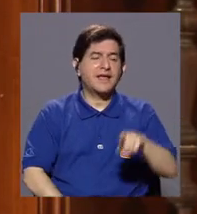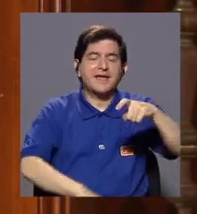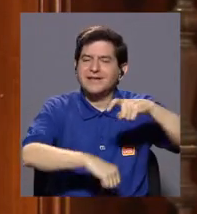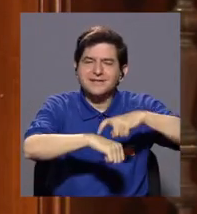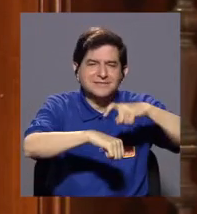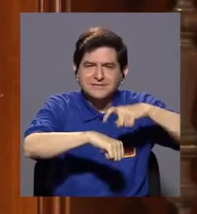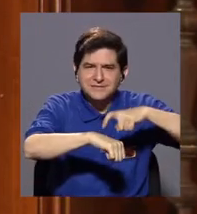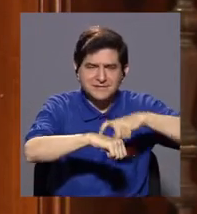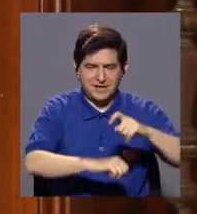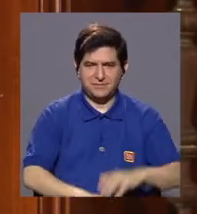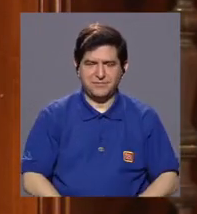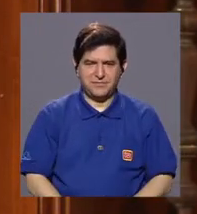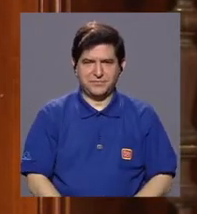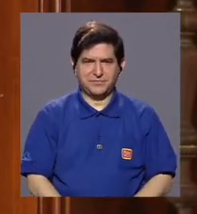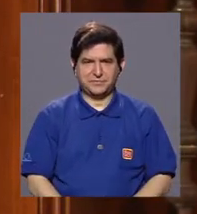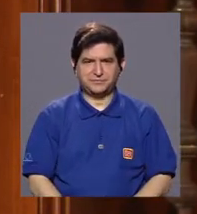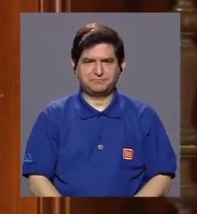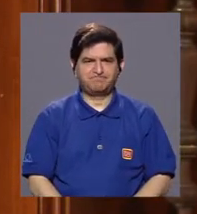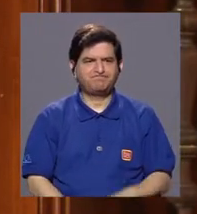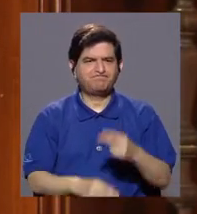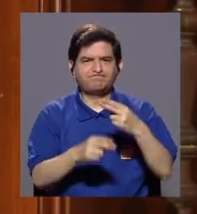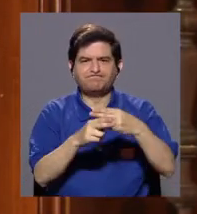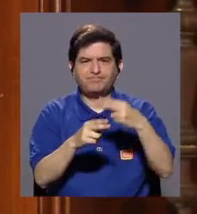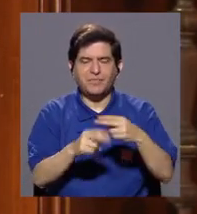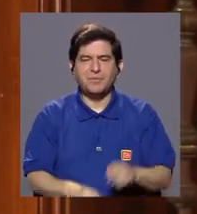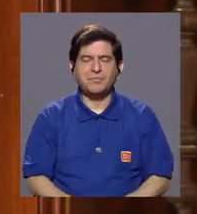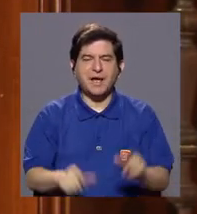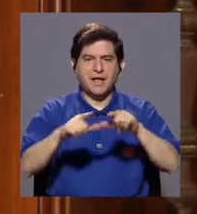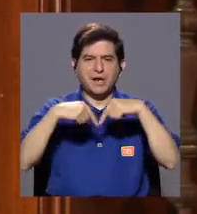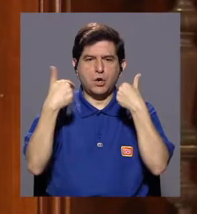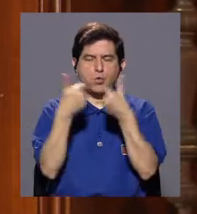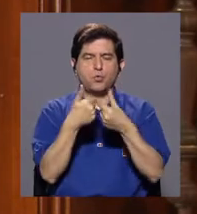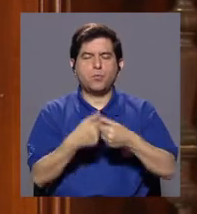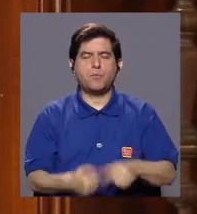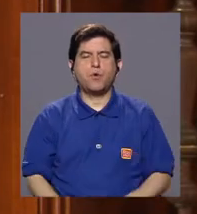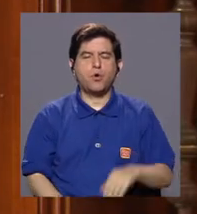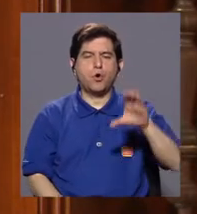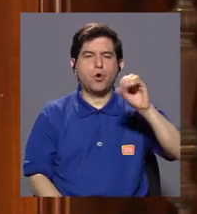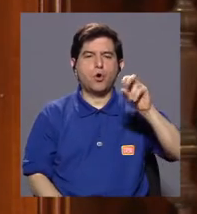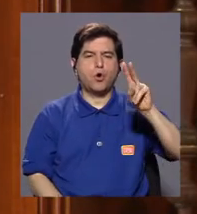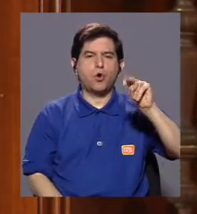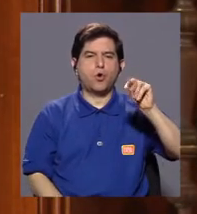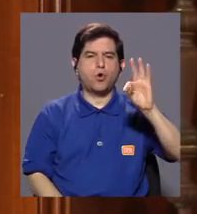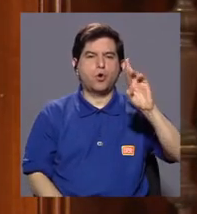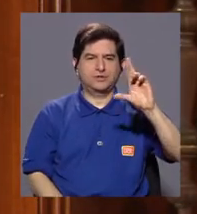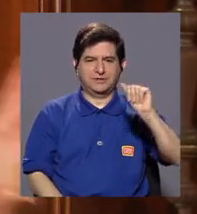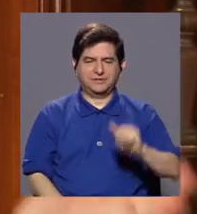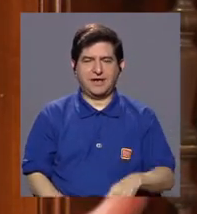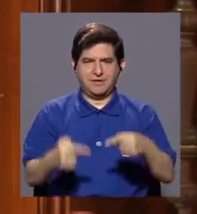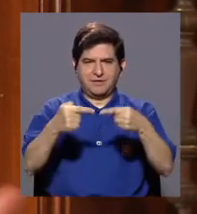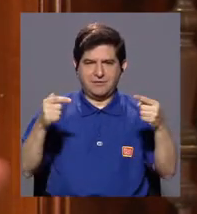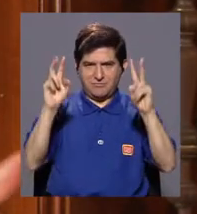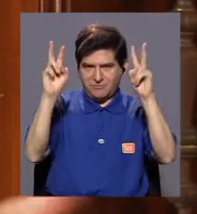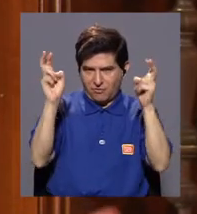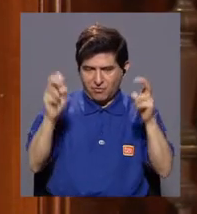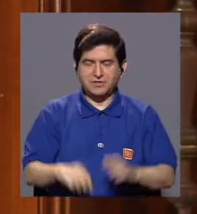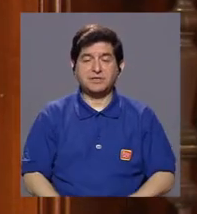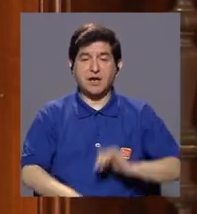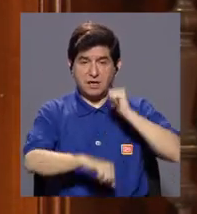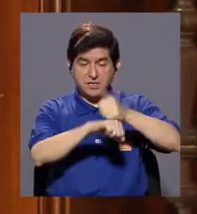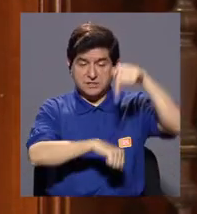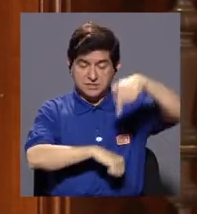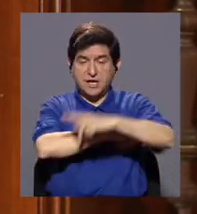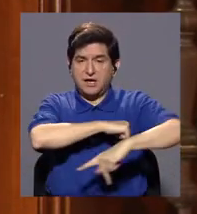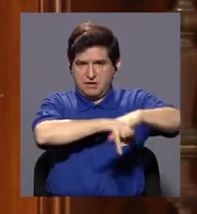En esa época, lo que se ha llamado la contra estaba ubicada también en